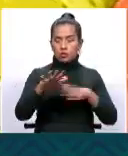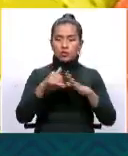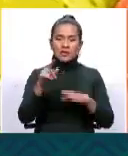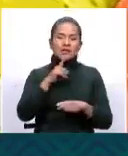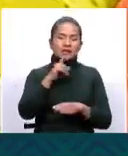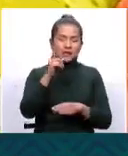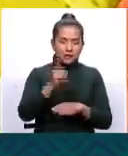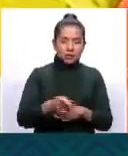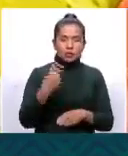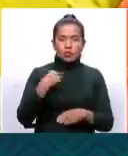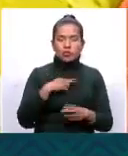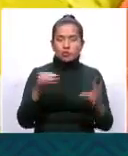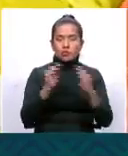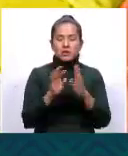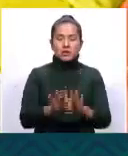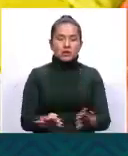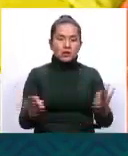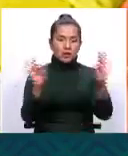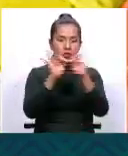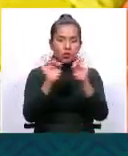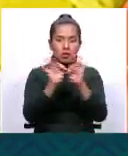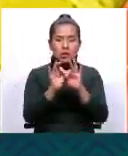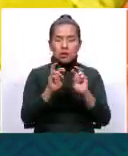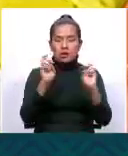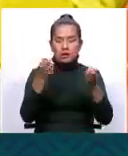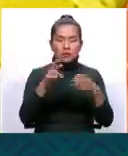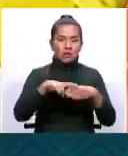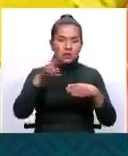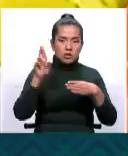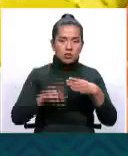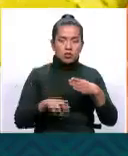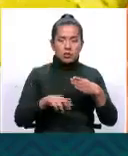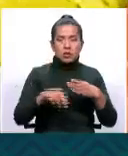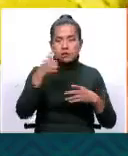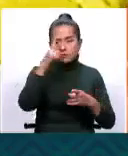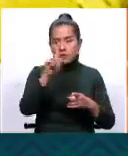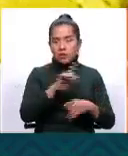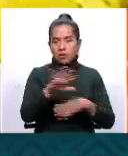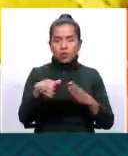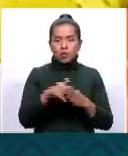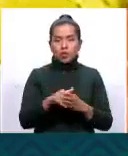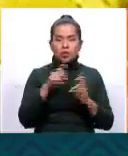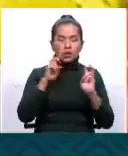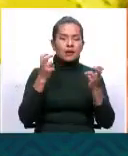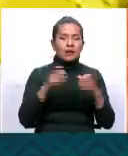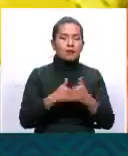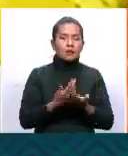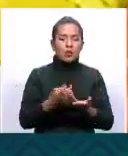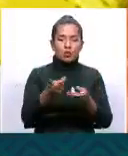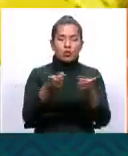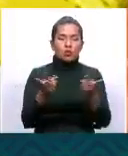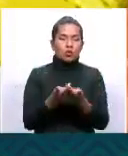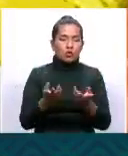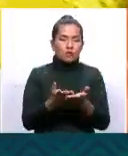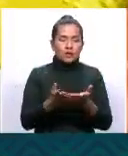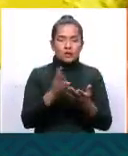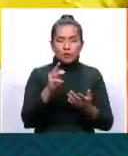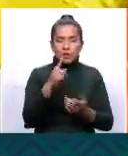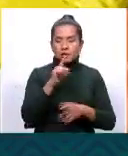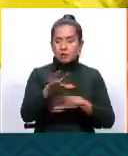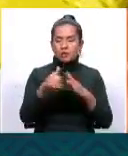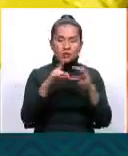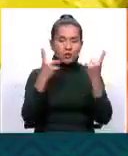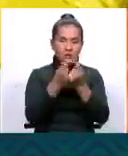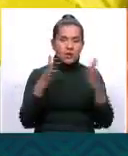estaremos dándole importantes resultados a la provincia Omasuyos al departamento de La Paz.